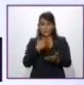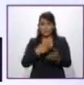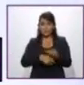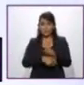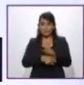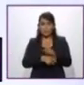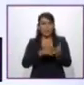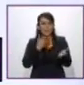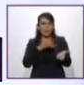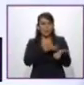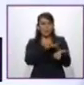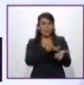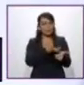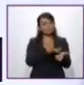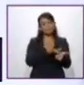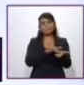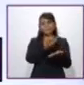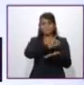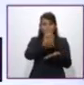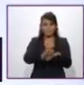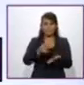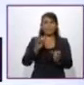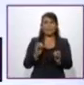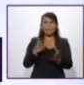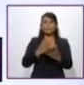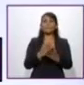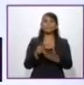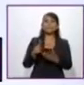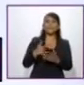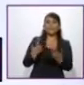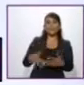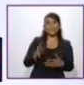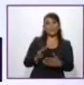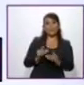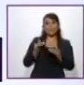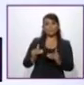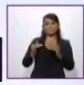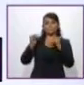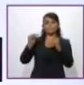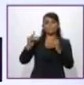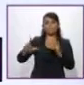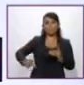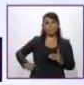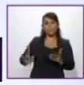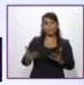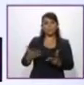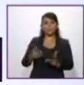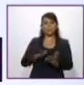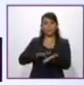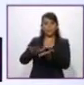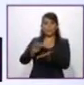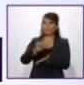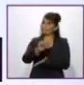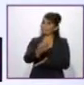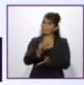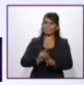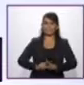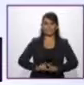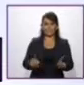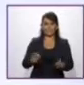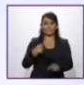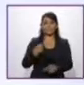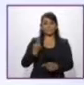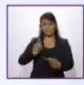a responder a grupos de poder o cúpulas políticas. Ello repercute para bien en el trabajo de un gobierno que no es de Betty